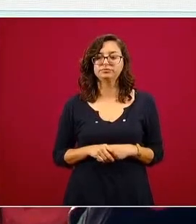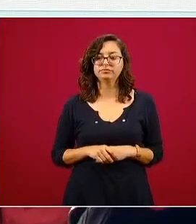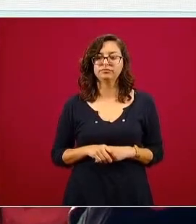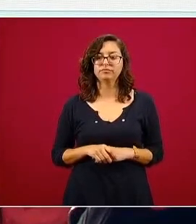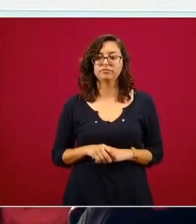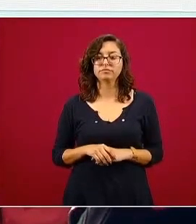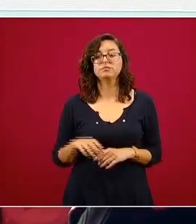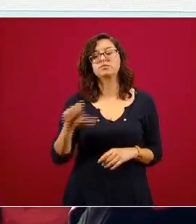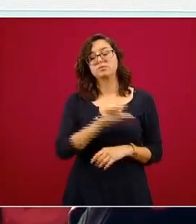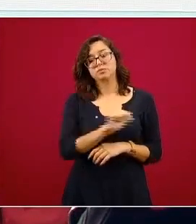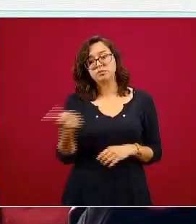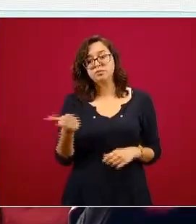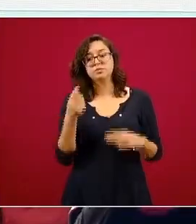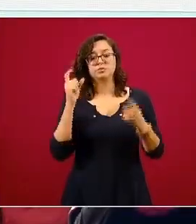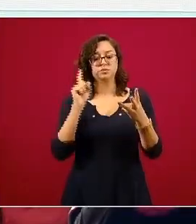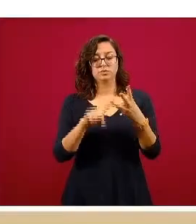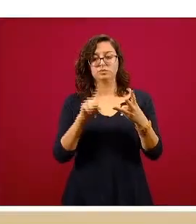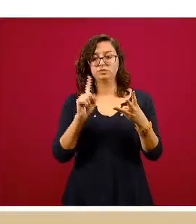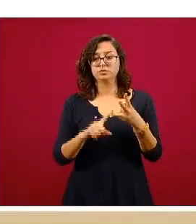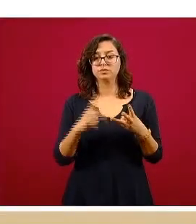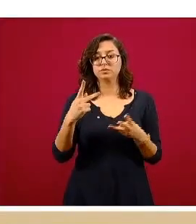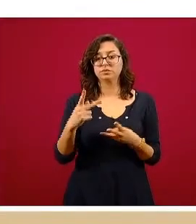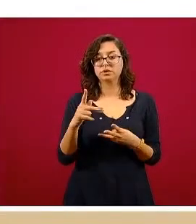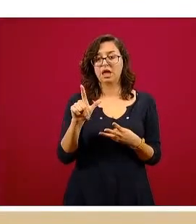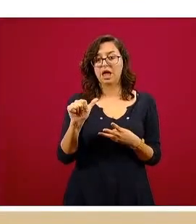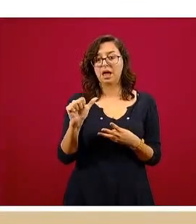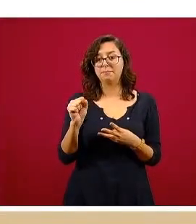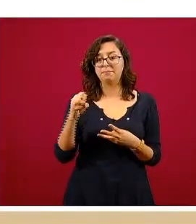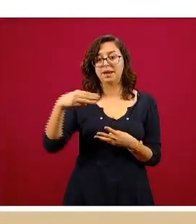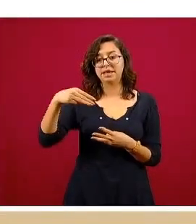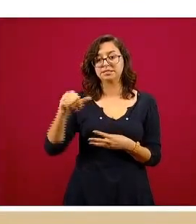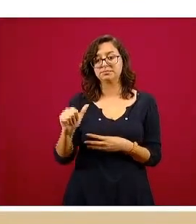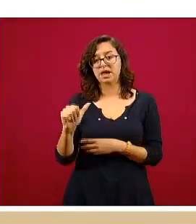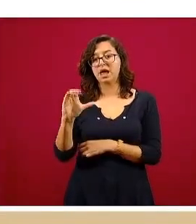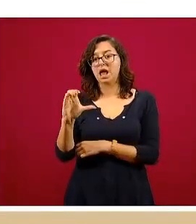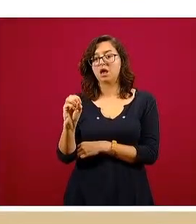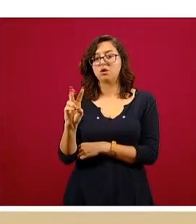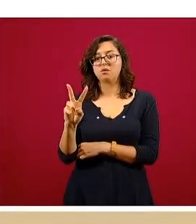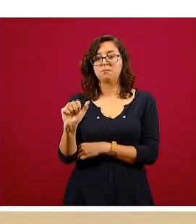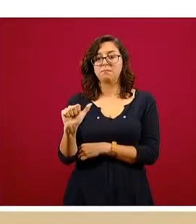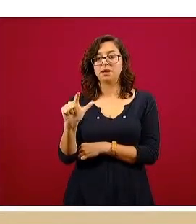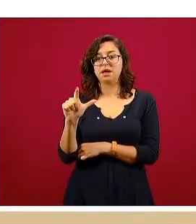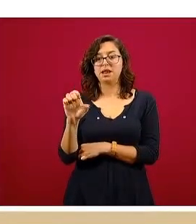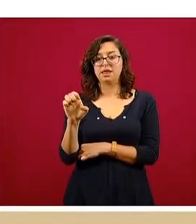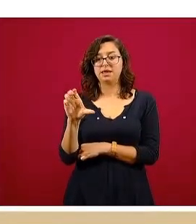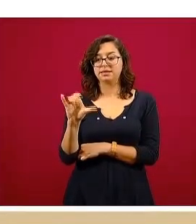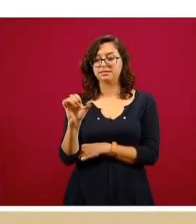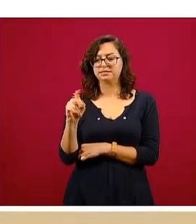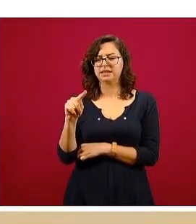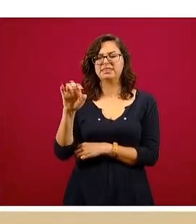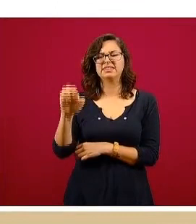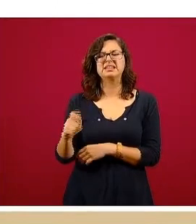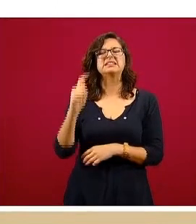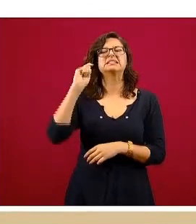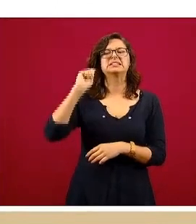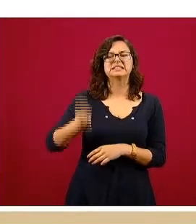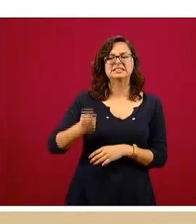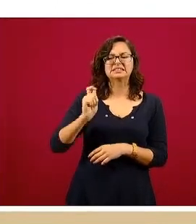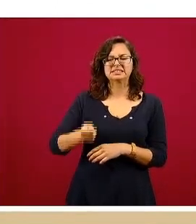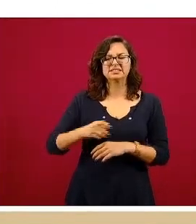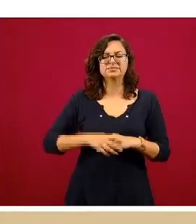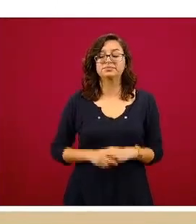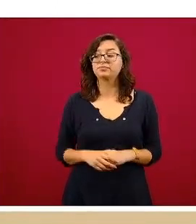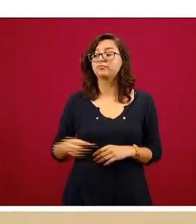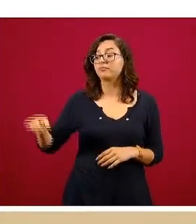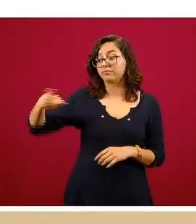Otro estudio es el estudio con el plasma convaleciente. Este estudio lo que se hace, se toma plasma de